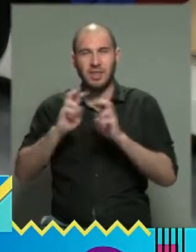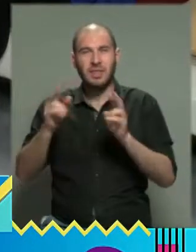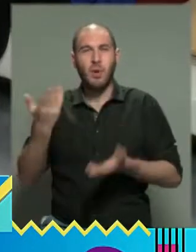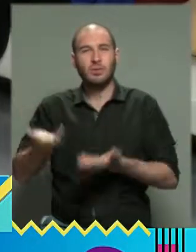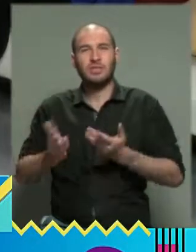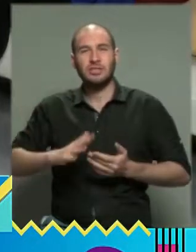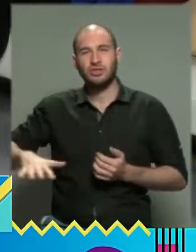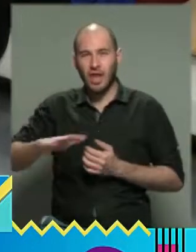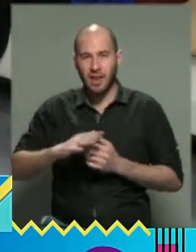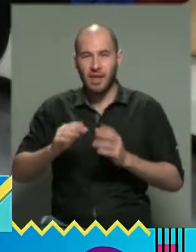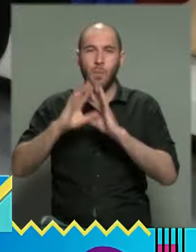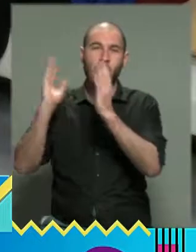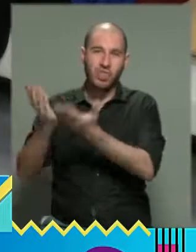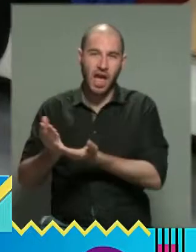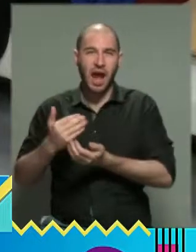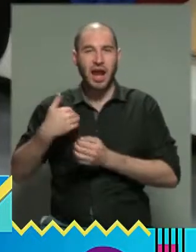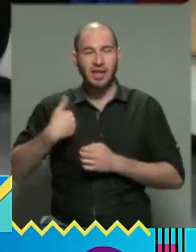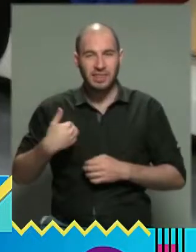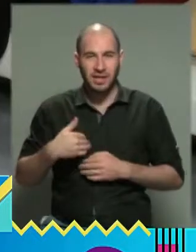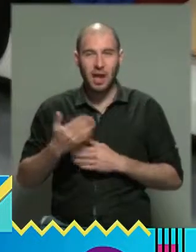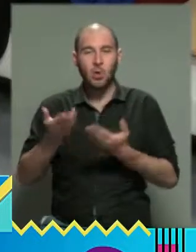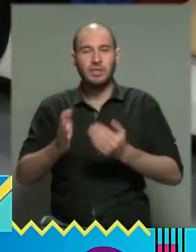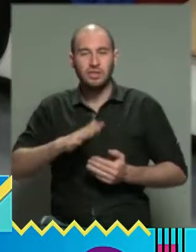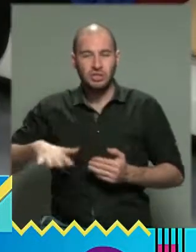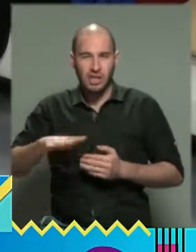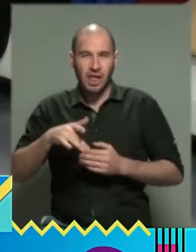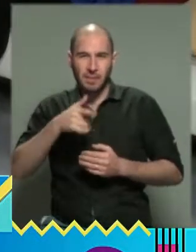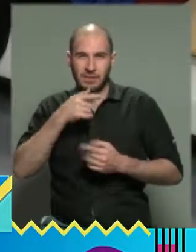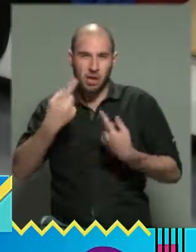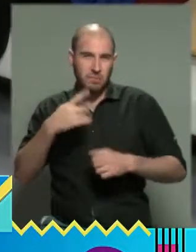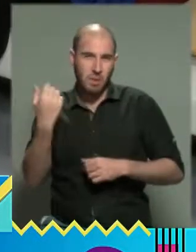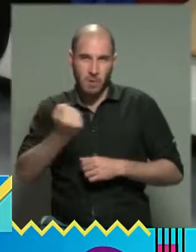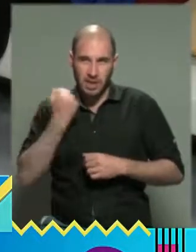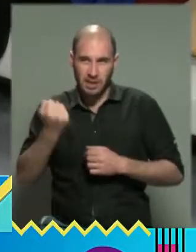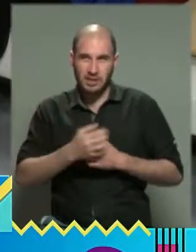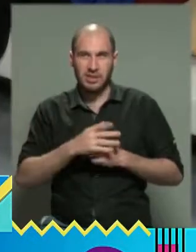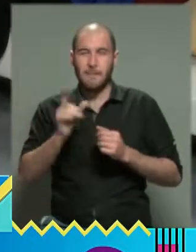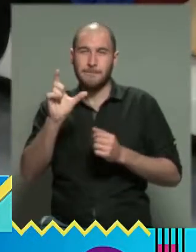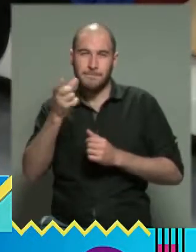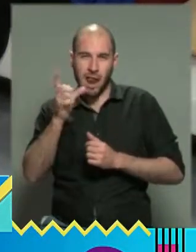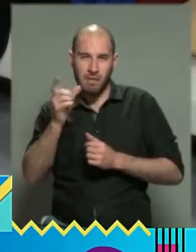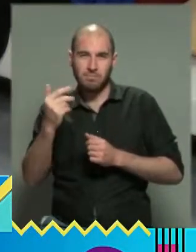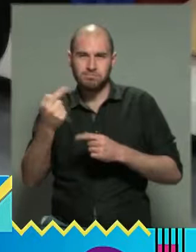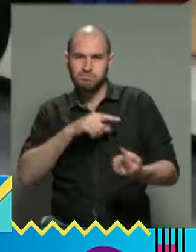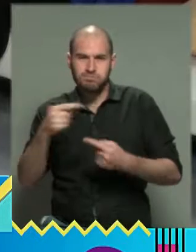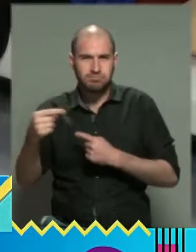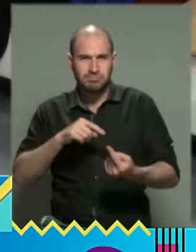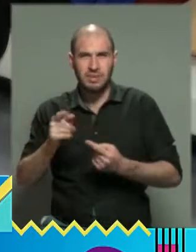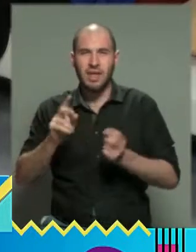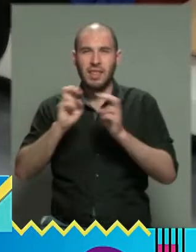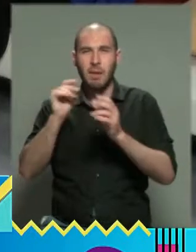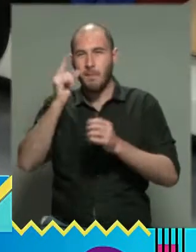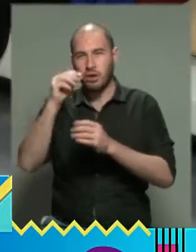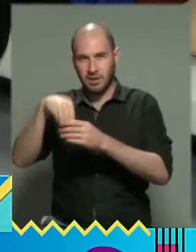la justicia social? Tanto en el mundo, en Argentina justicia social tiene una connotación importante, ¿sí? Por un supuesto. término que se disputa muchísimo en el